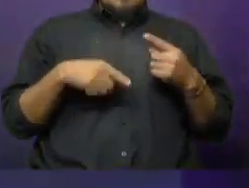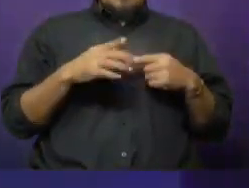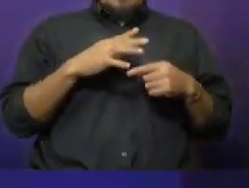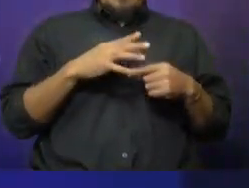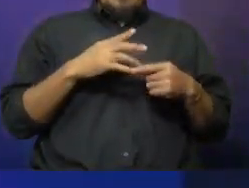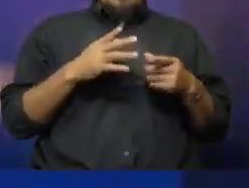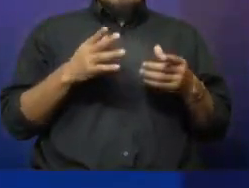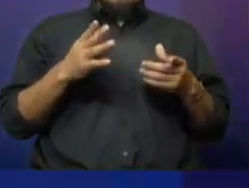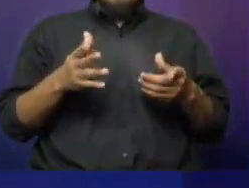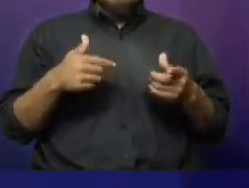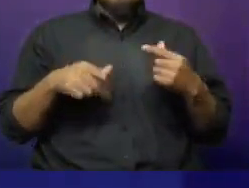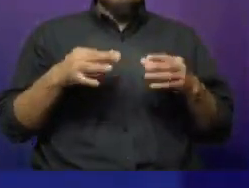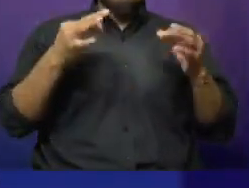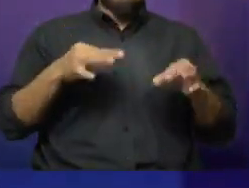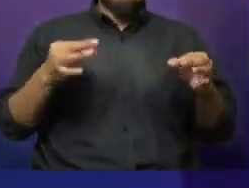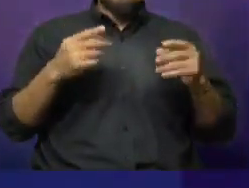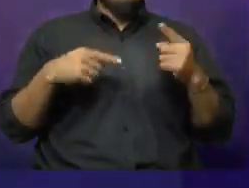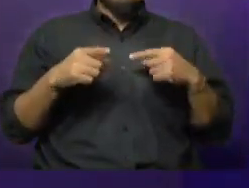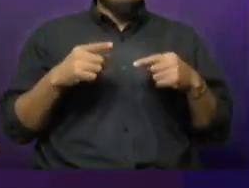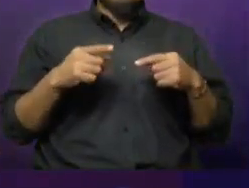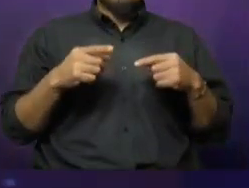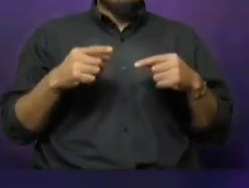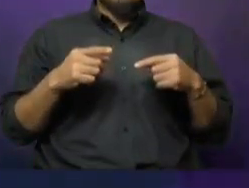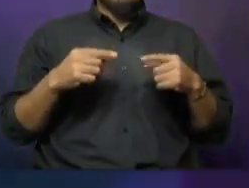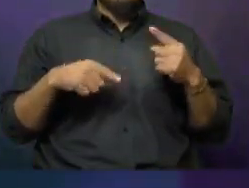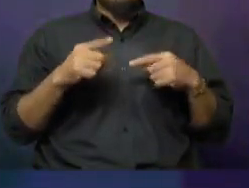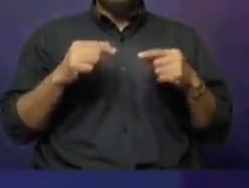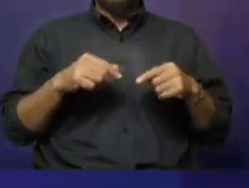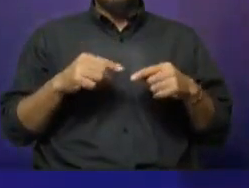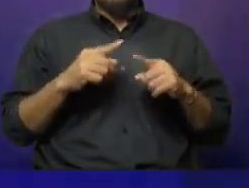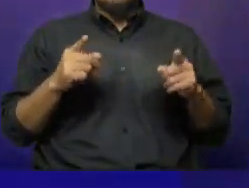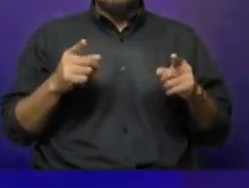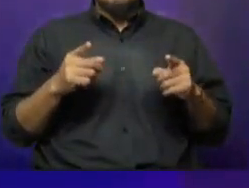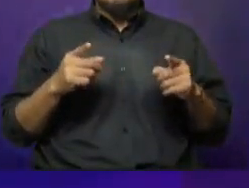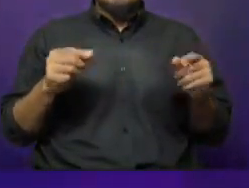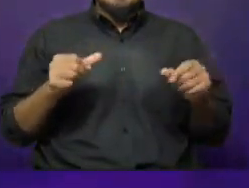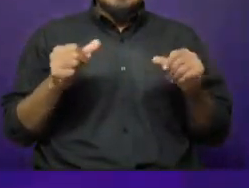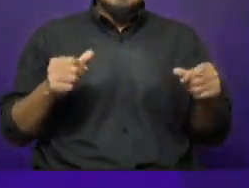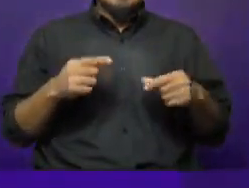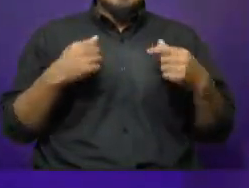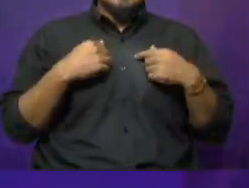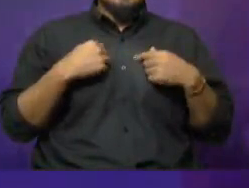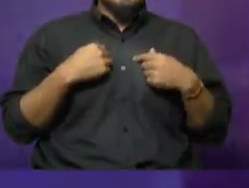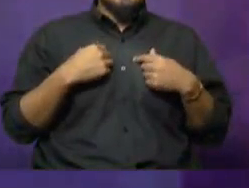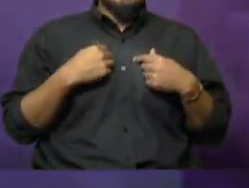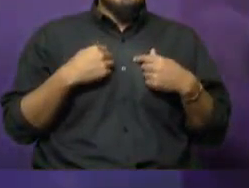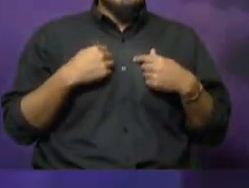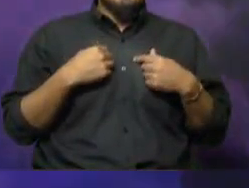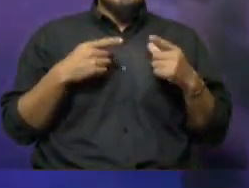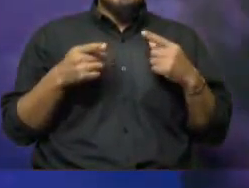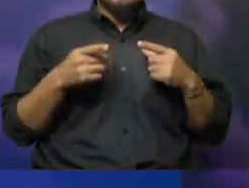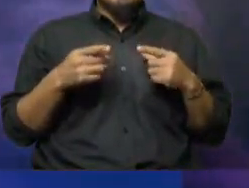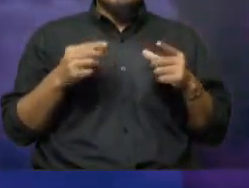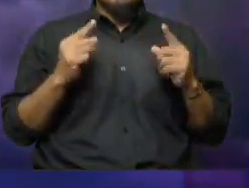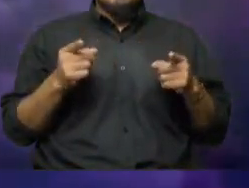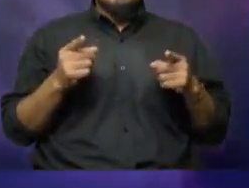bueno, destinamos canciones a Salandrú, pero no por eso nos privamos de hacer nuestro camino solista. Entonces, fue un poco ese el motivo también,